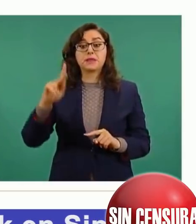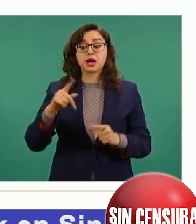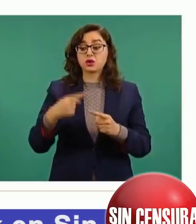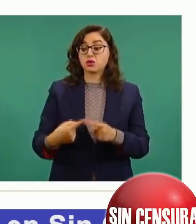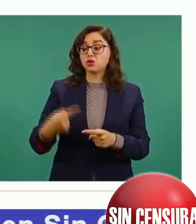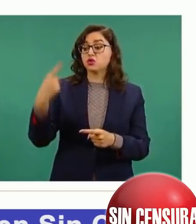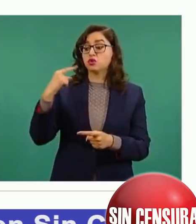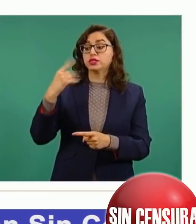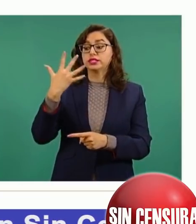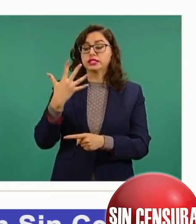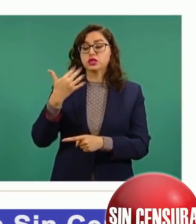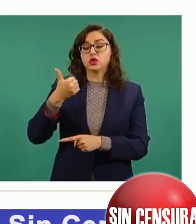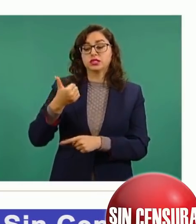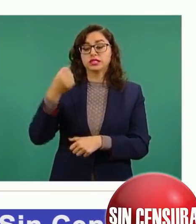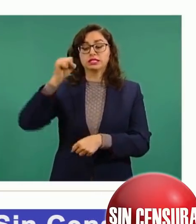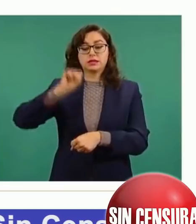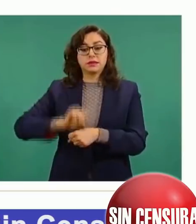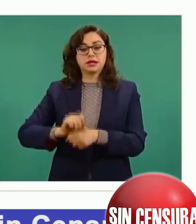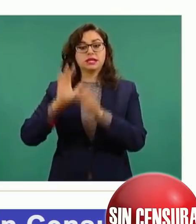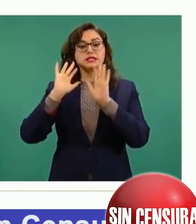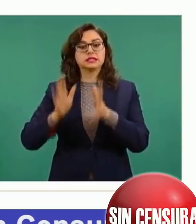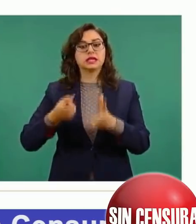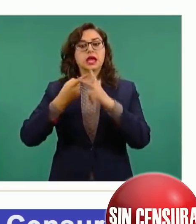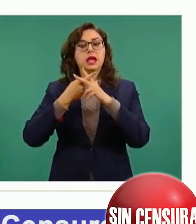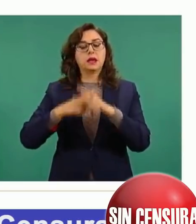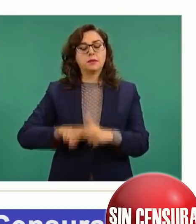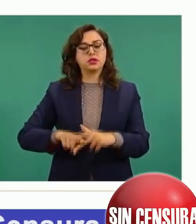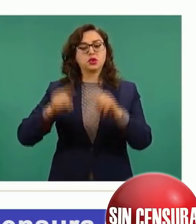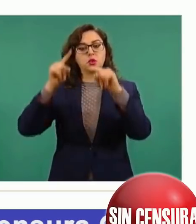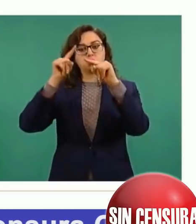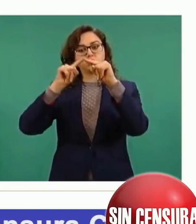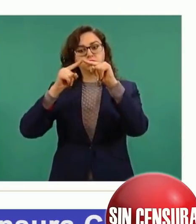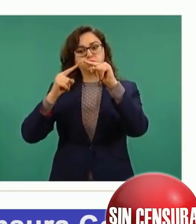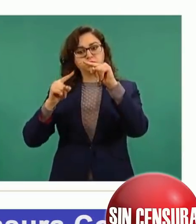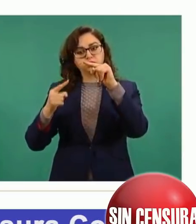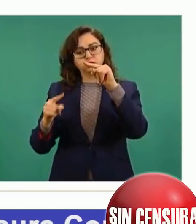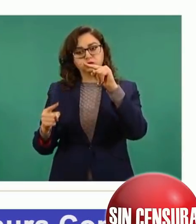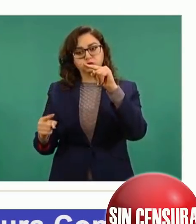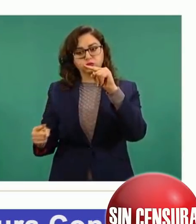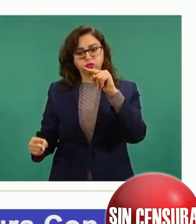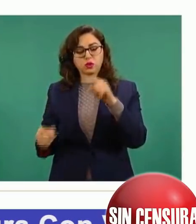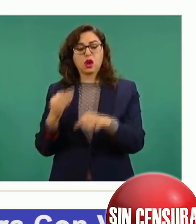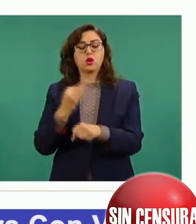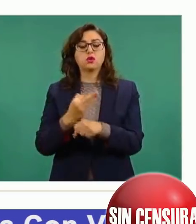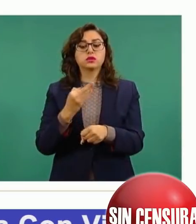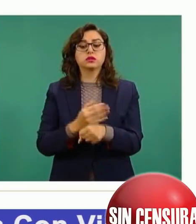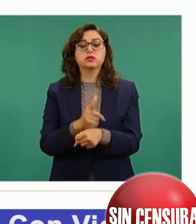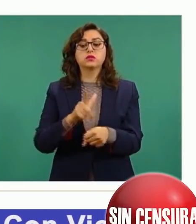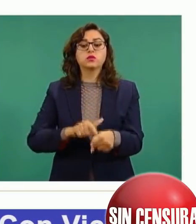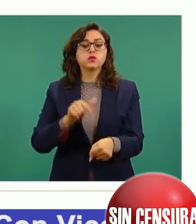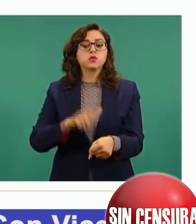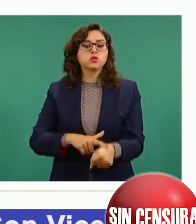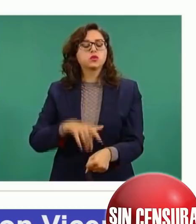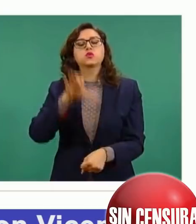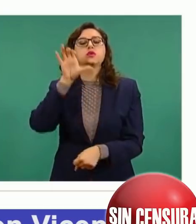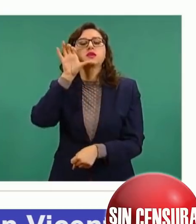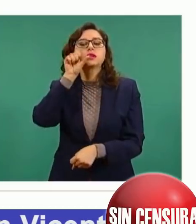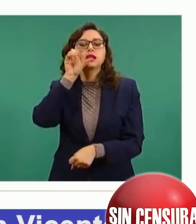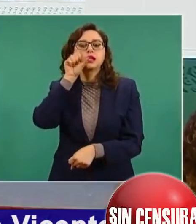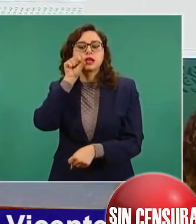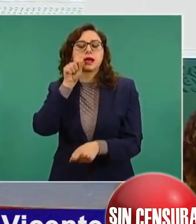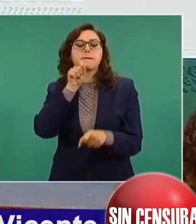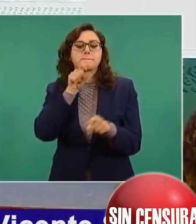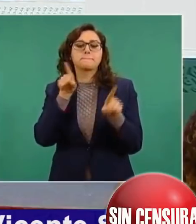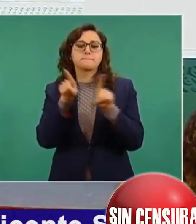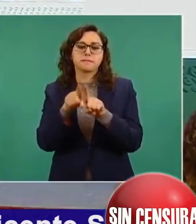hace 5 o 6 semanas. Se encuentra en este momento en semáforo naranja y aquí se ve la curva de mortalidad que sigue un